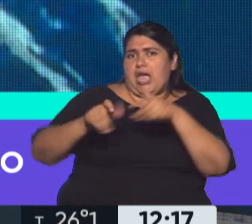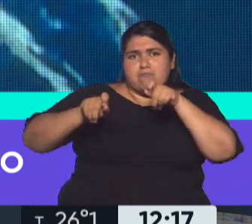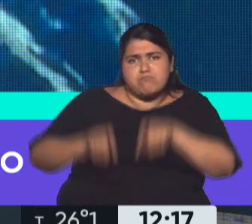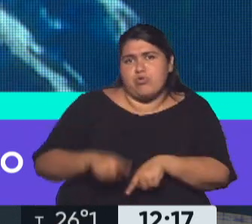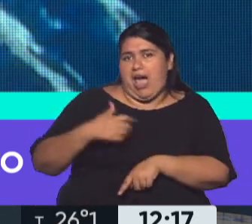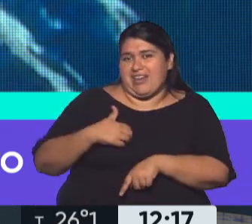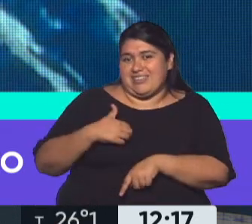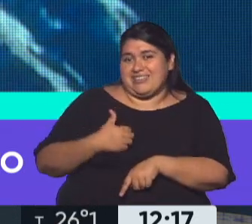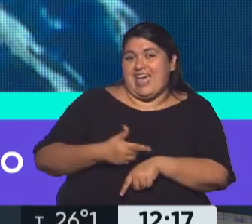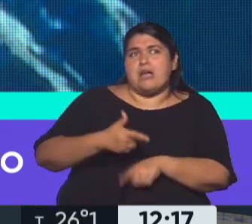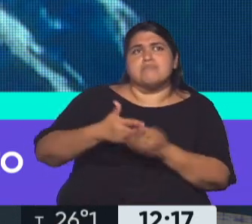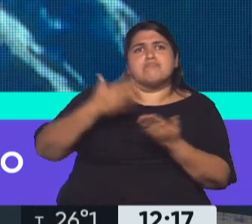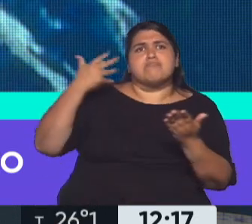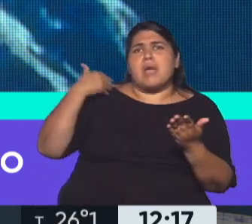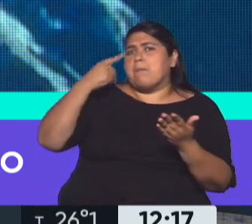desde